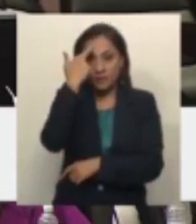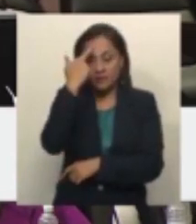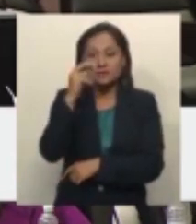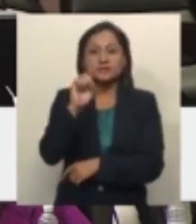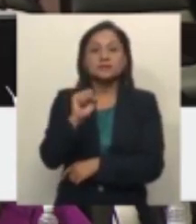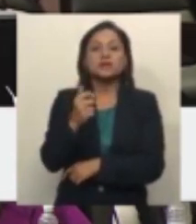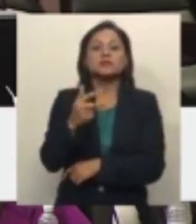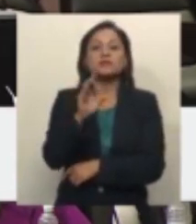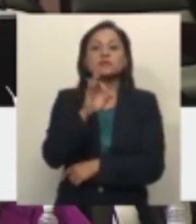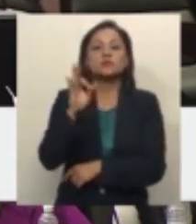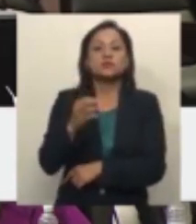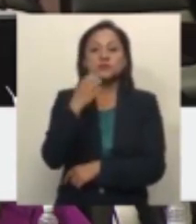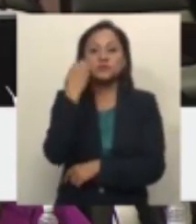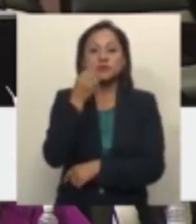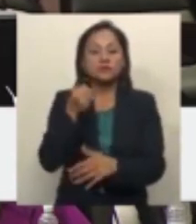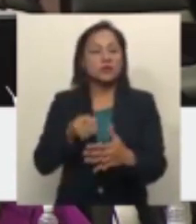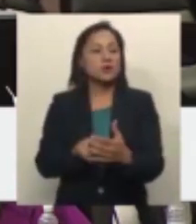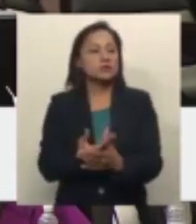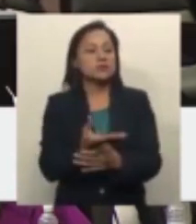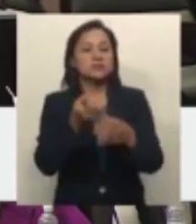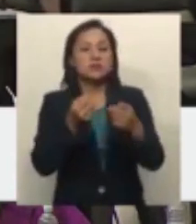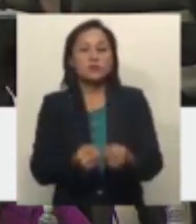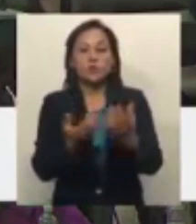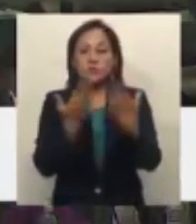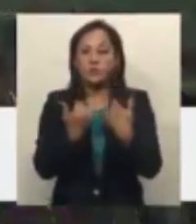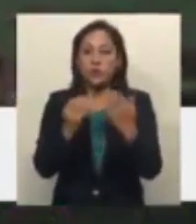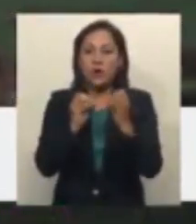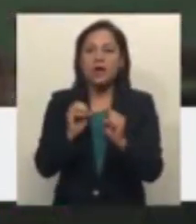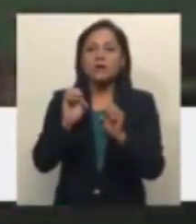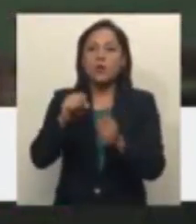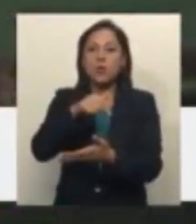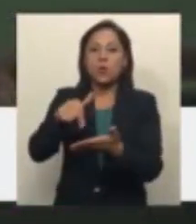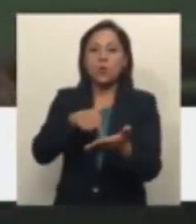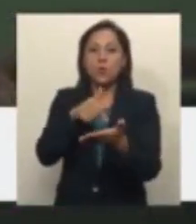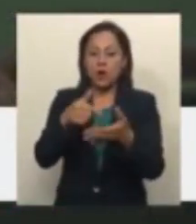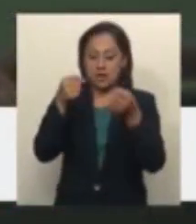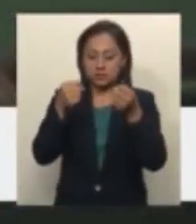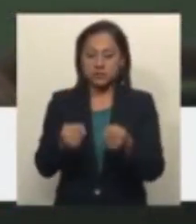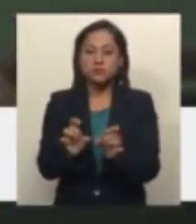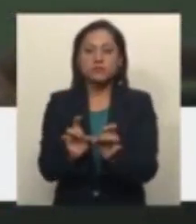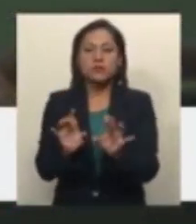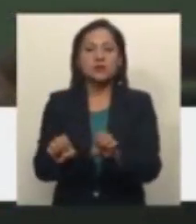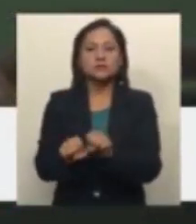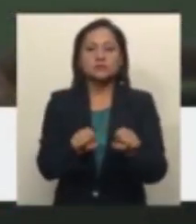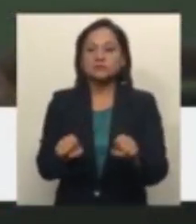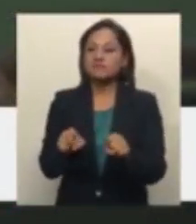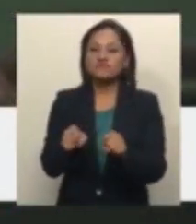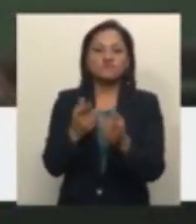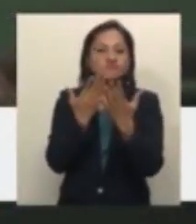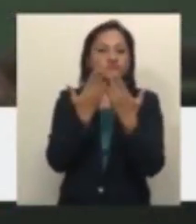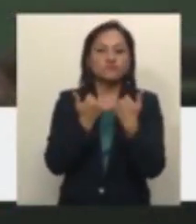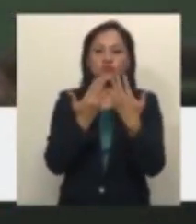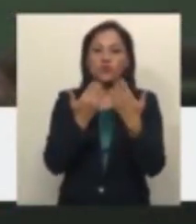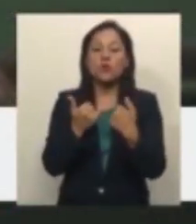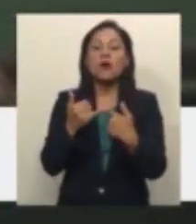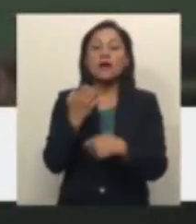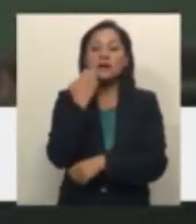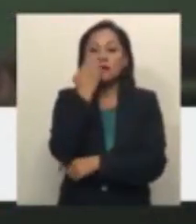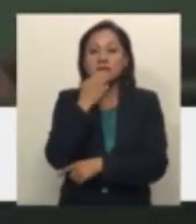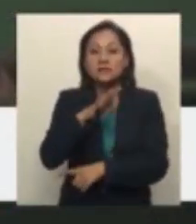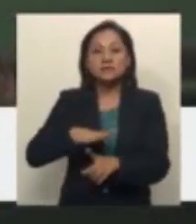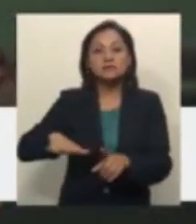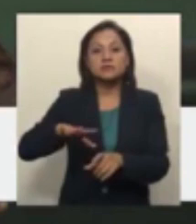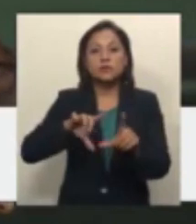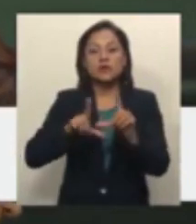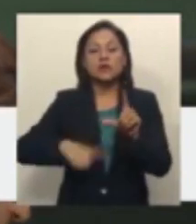de evacuación y 54% no tienen zonas seguras si hay un sismo. 15% de las escuelas del país,